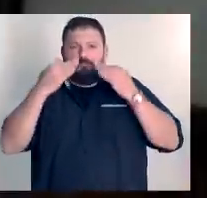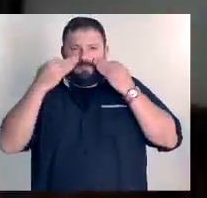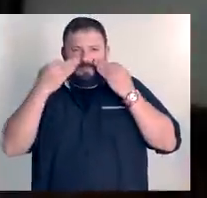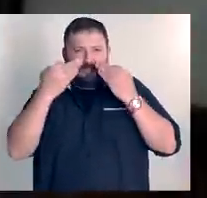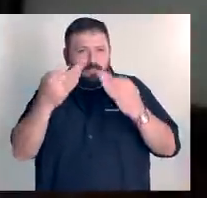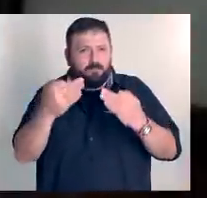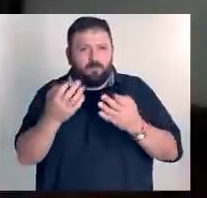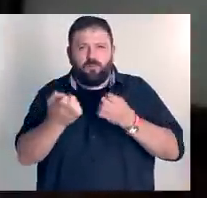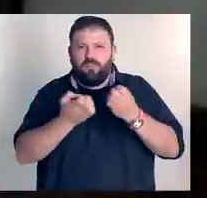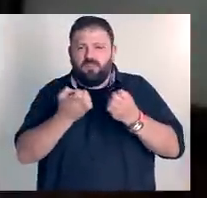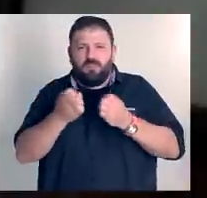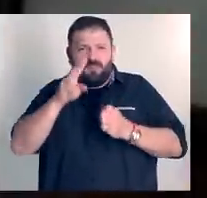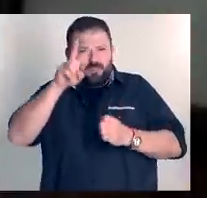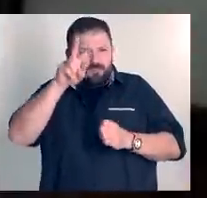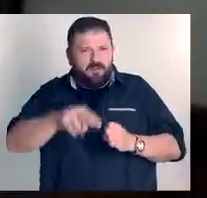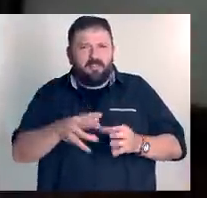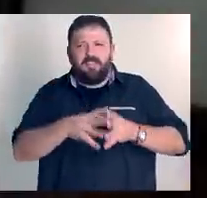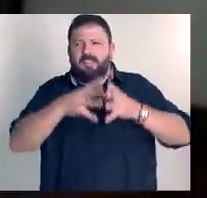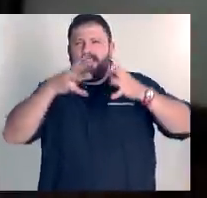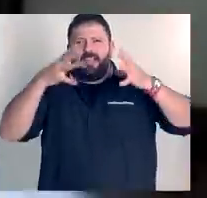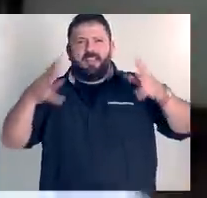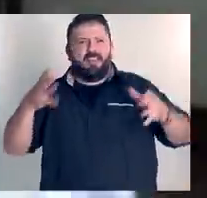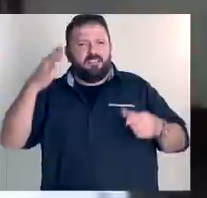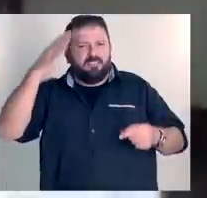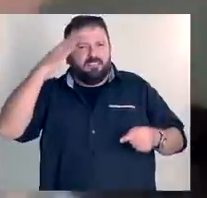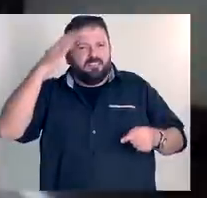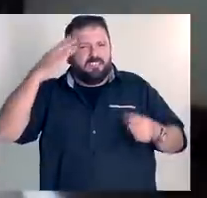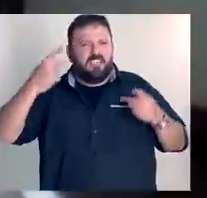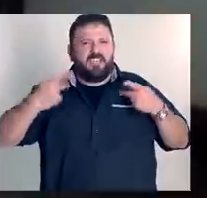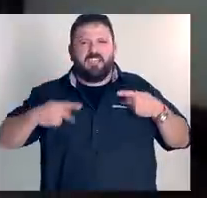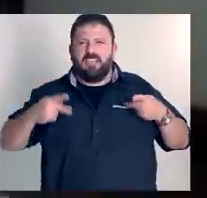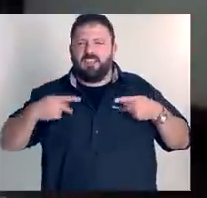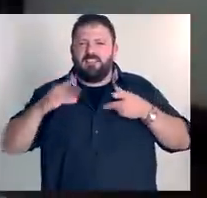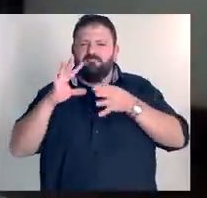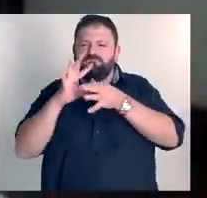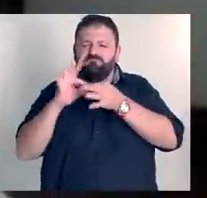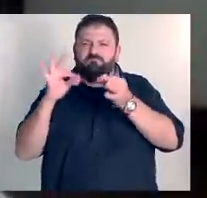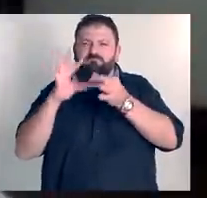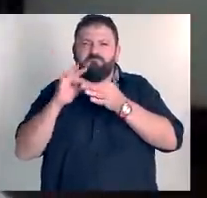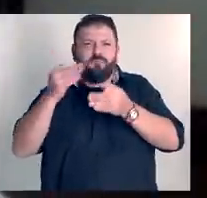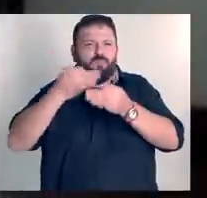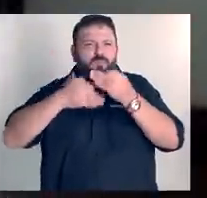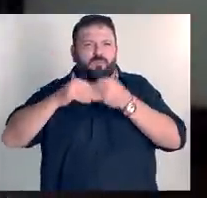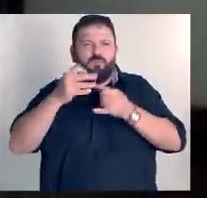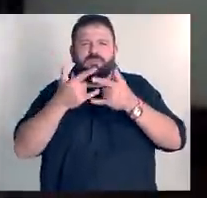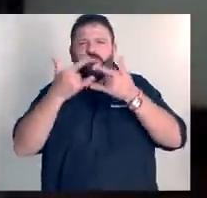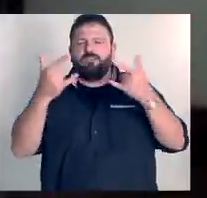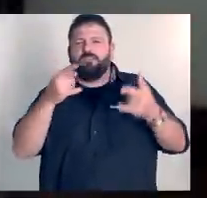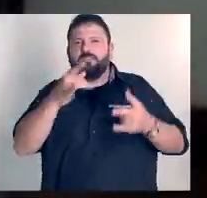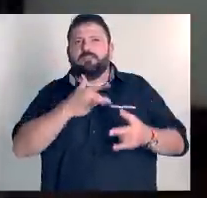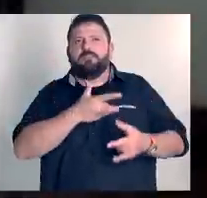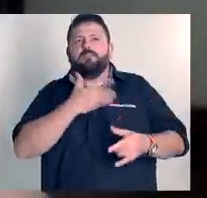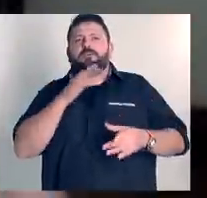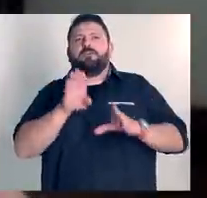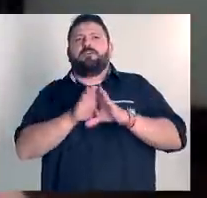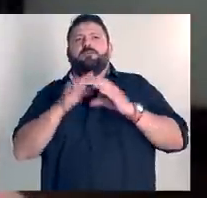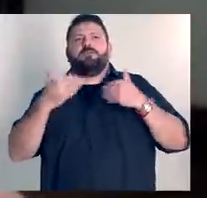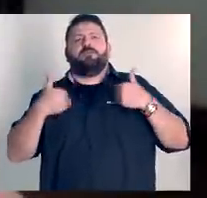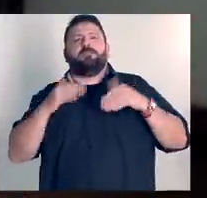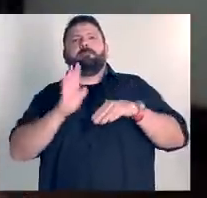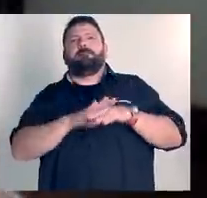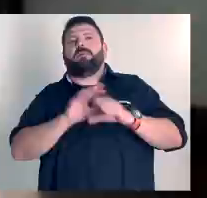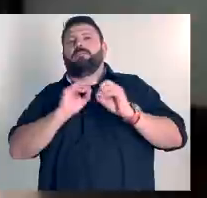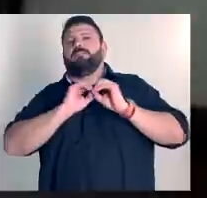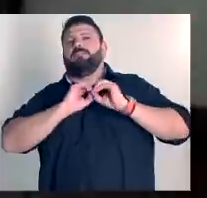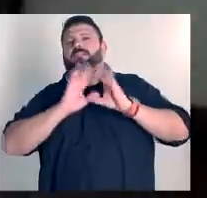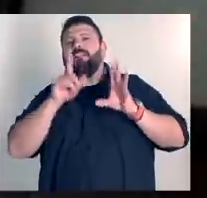de grandes líderes, de gente que te va a abrir la mente, el corazón y que te va a hacer muchísimo más fácil el camino porque entender